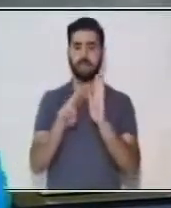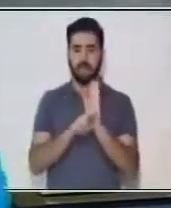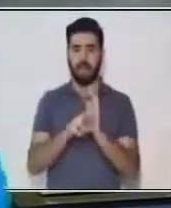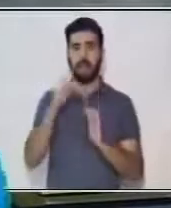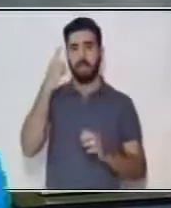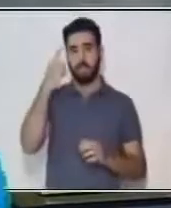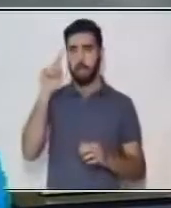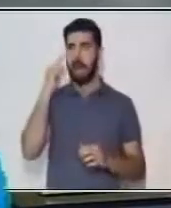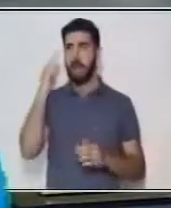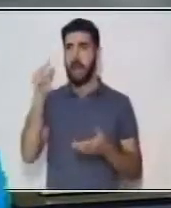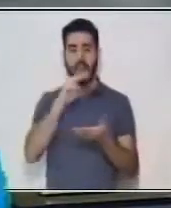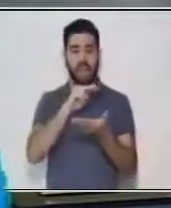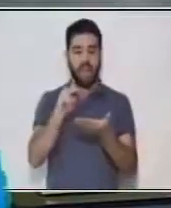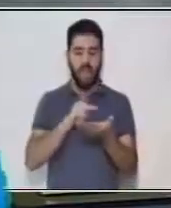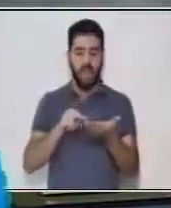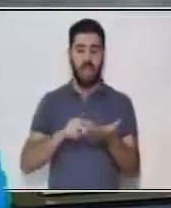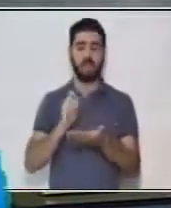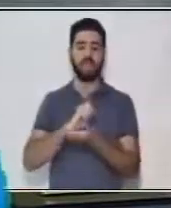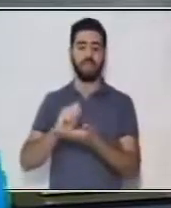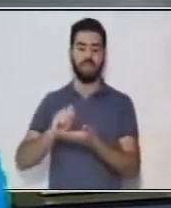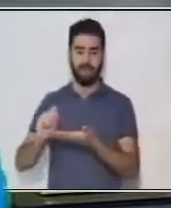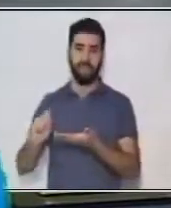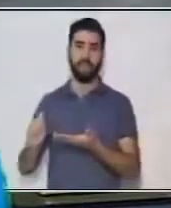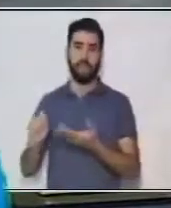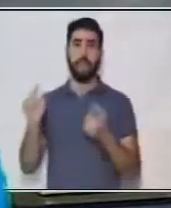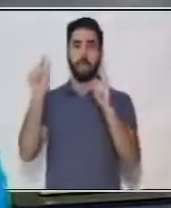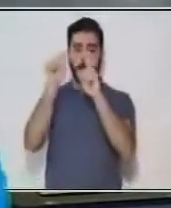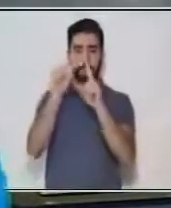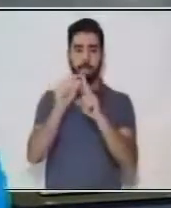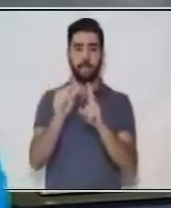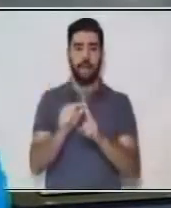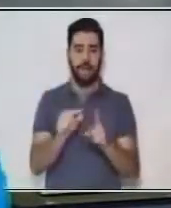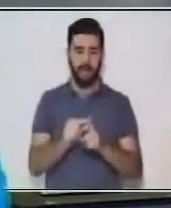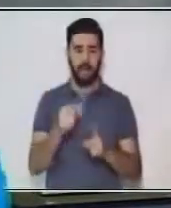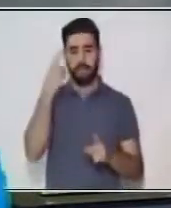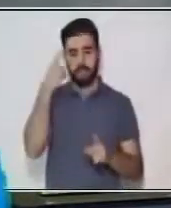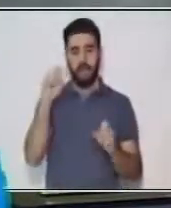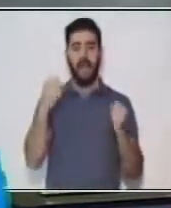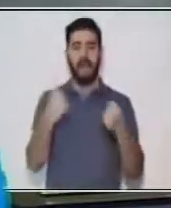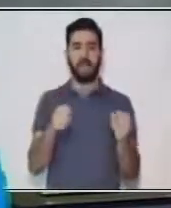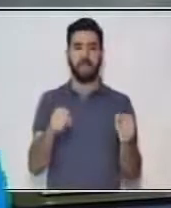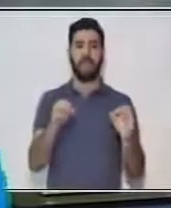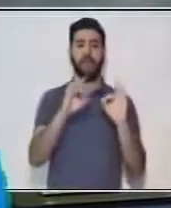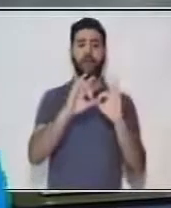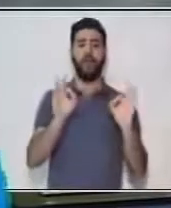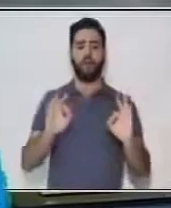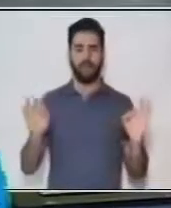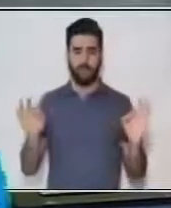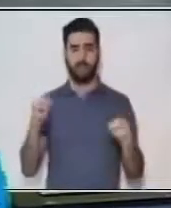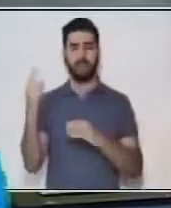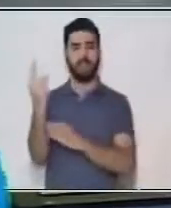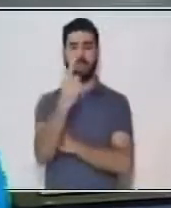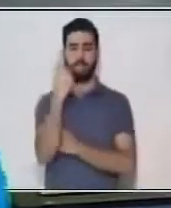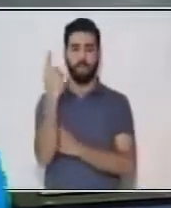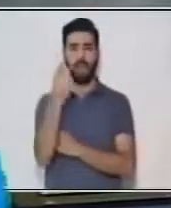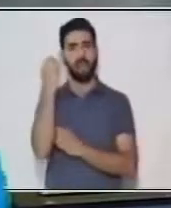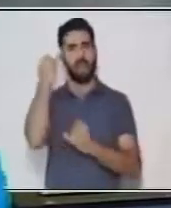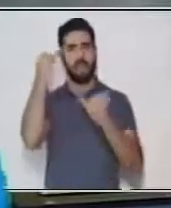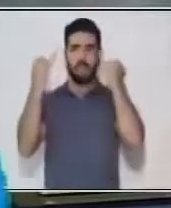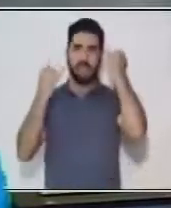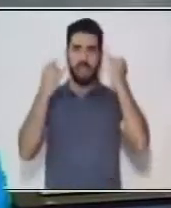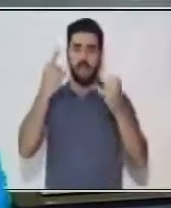de manera correcta. Las palabras para formar oraciones. Esto permite transmitir adecuadamente las ideas.